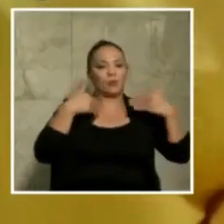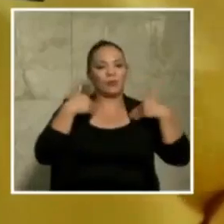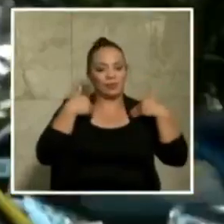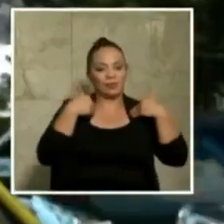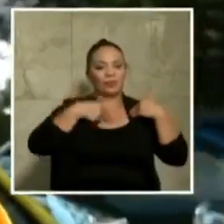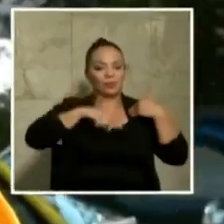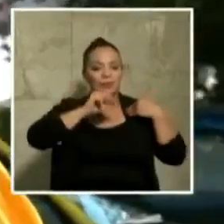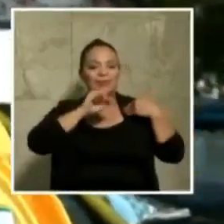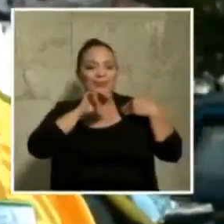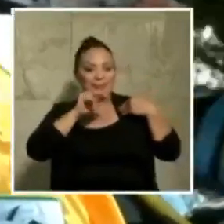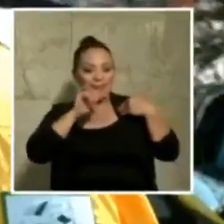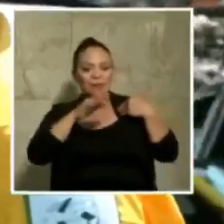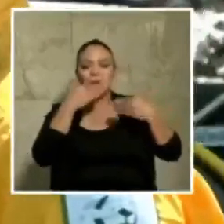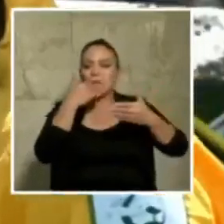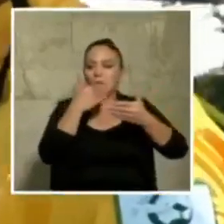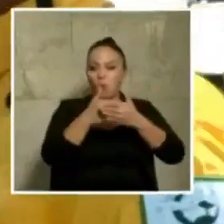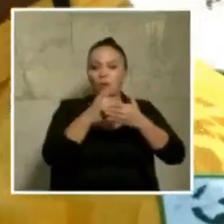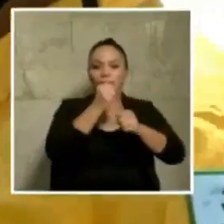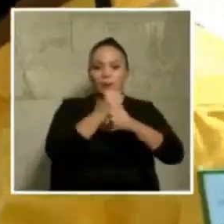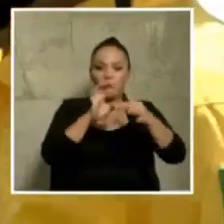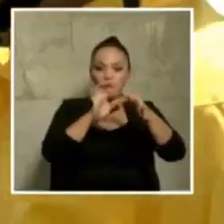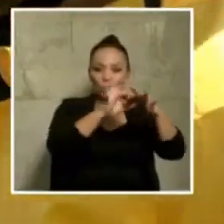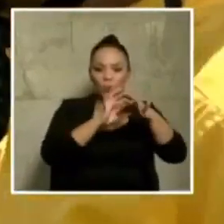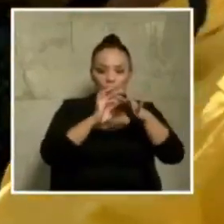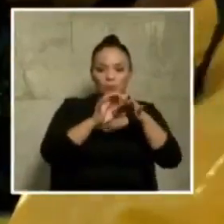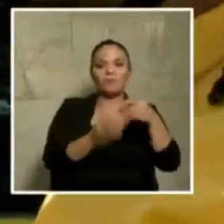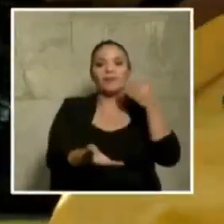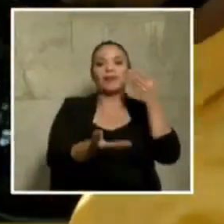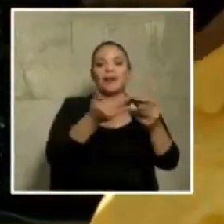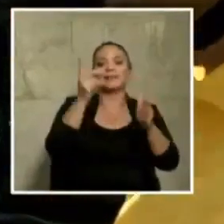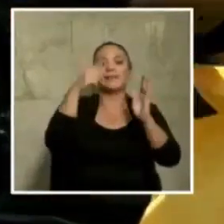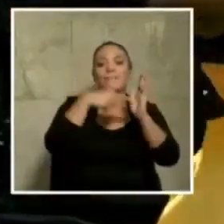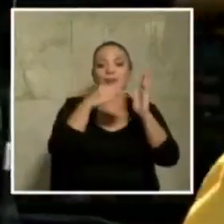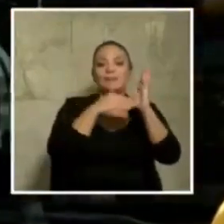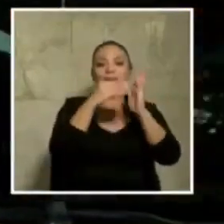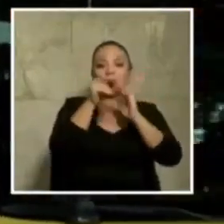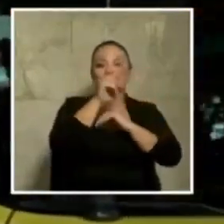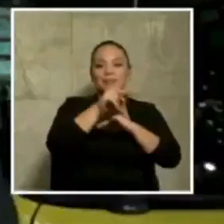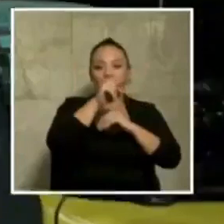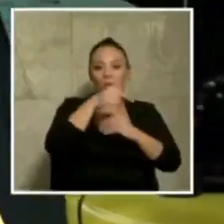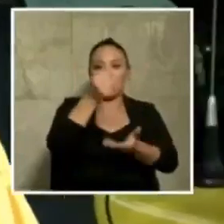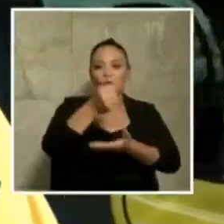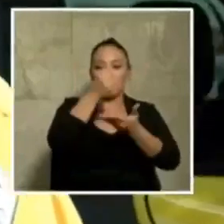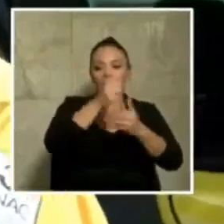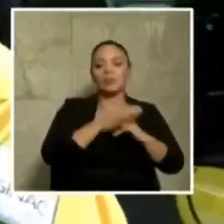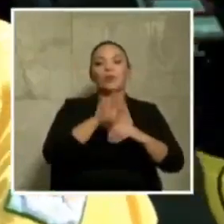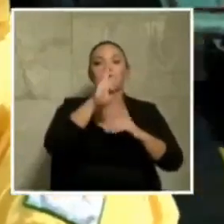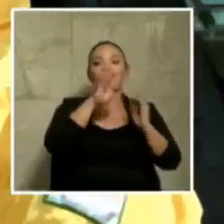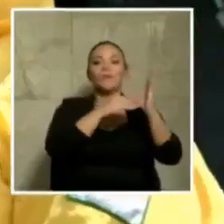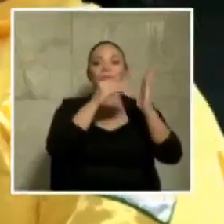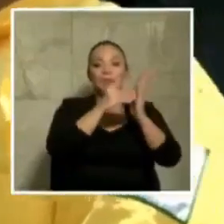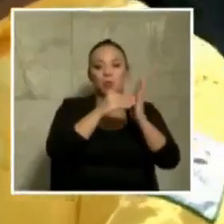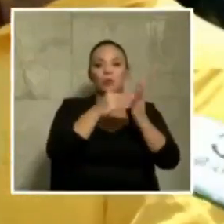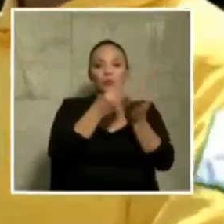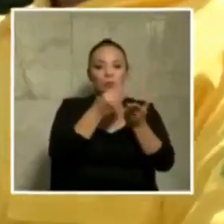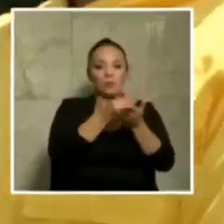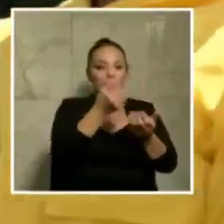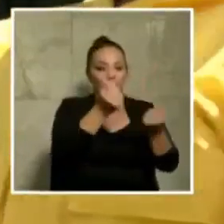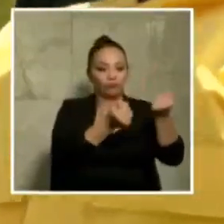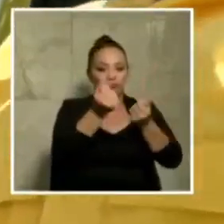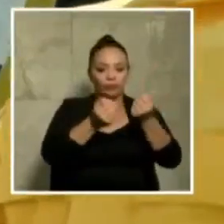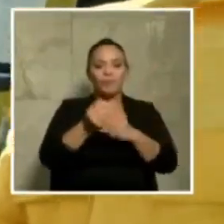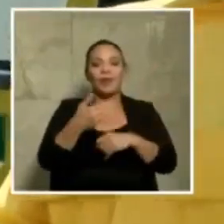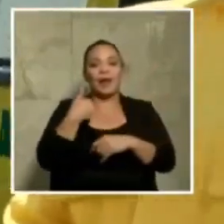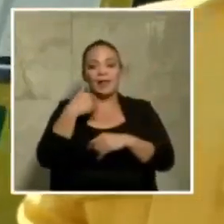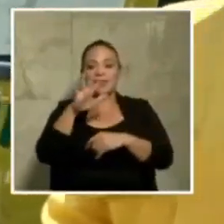buen trabajo y coordinación. Este es un aporte de casi 1,000 millones de colones, son 400 millones en estas unidades, hay